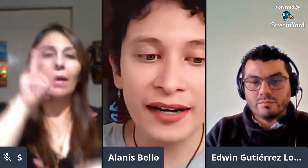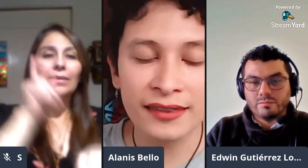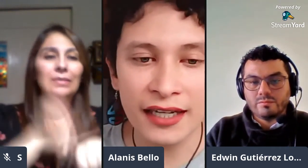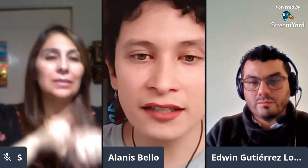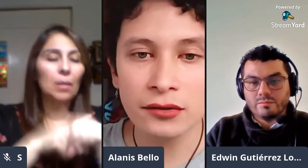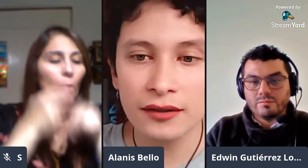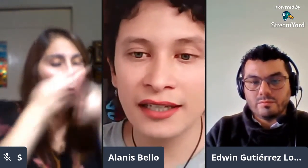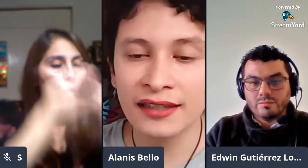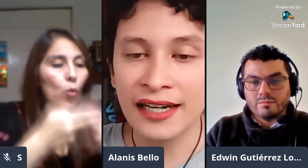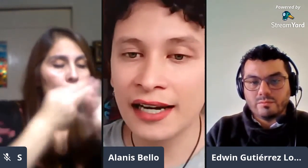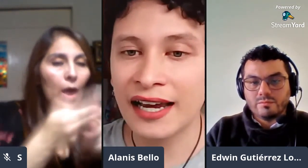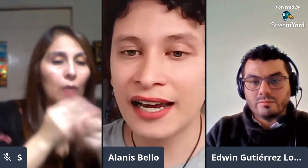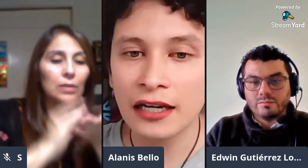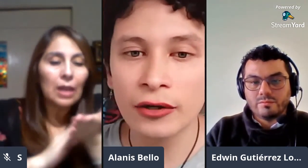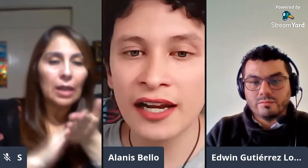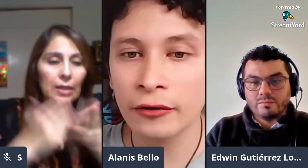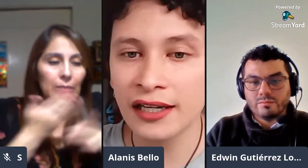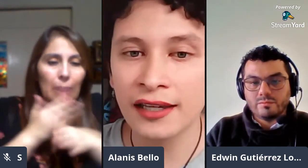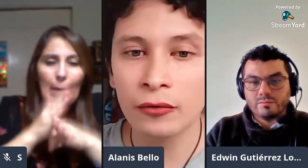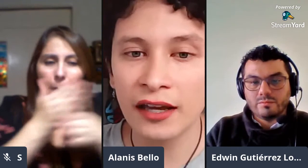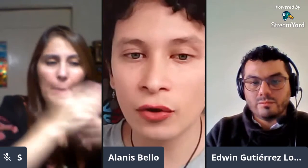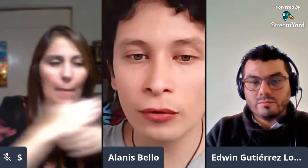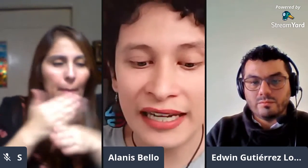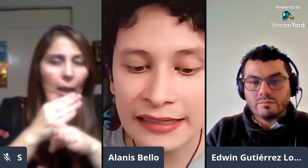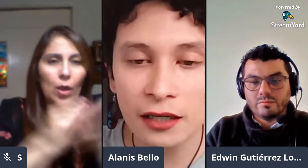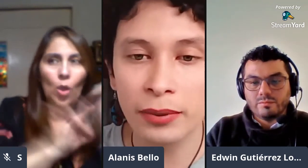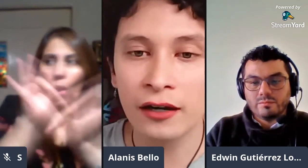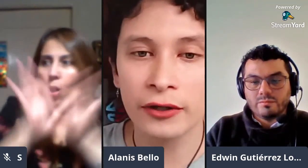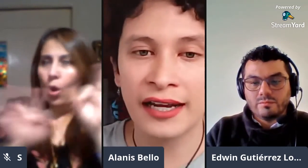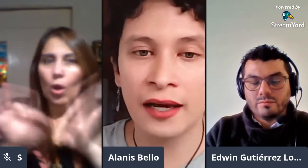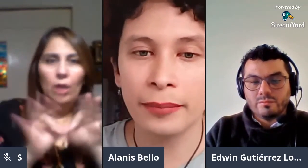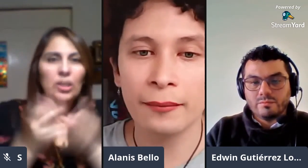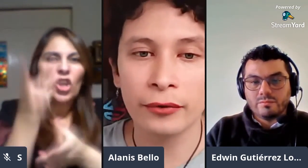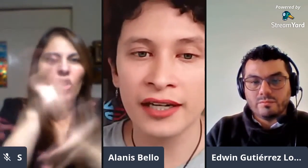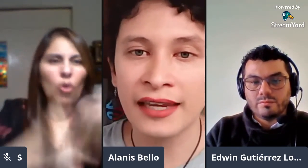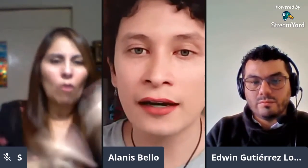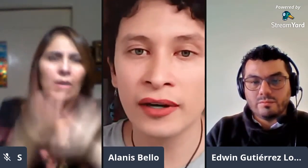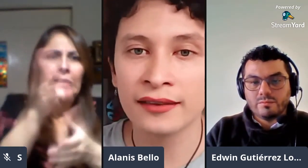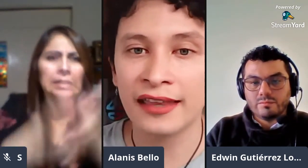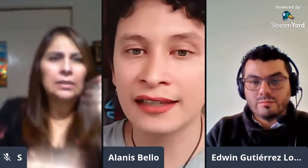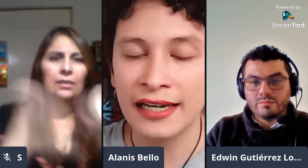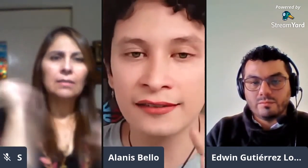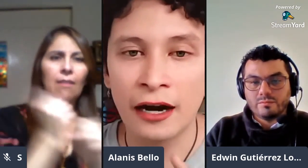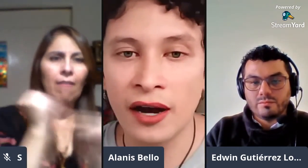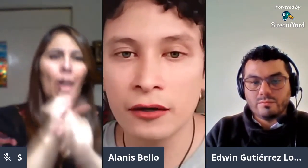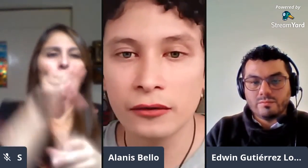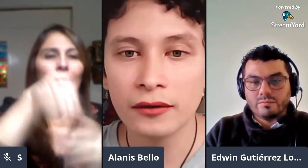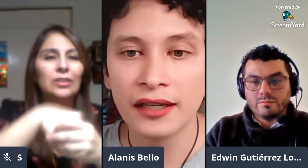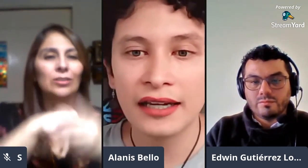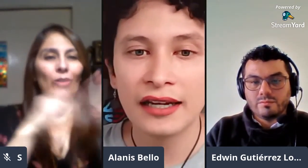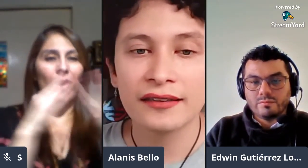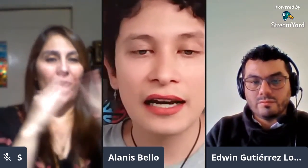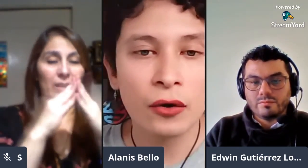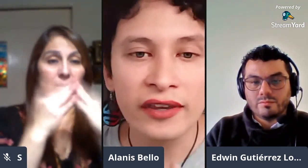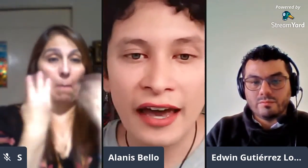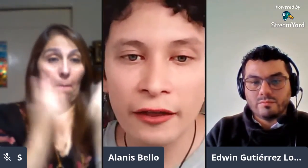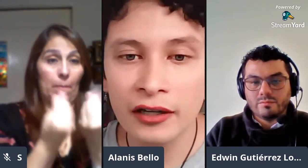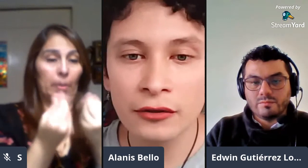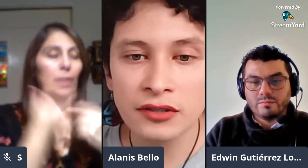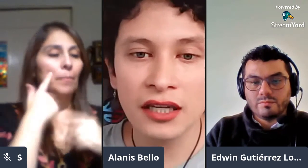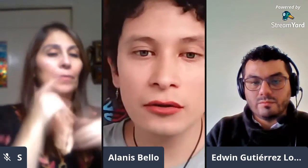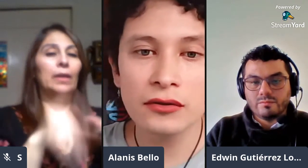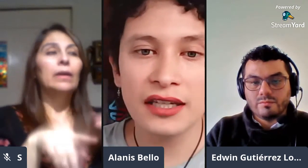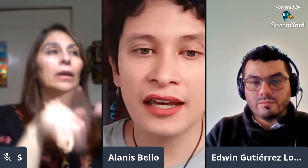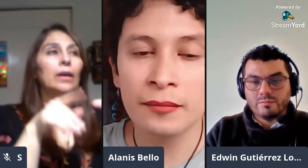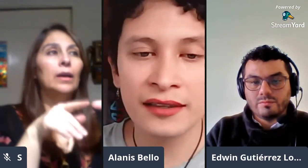cuidado y repartir y tener casi a lo largo del día una doble y triple jornada para poder dar cuenta del teletrabajo, del cuidado